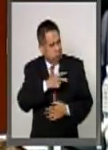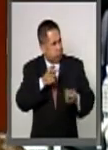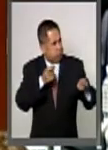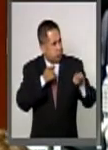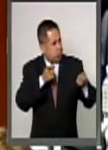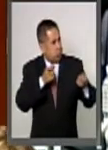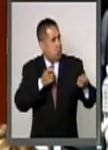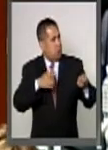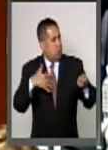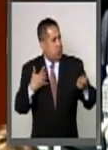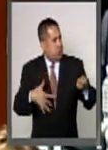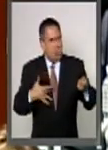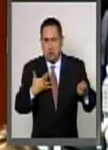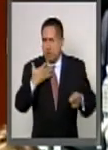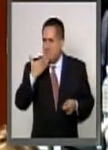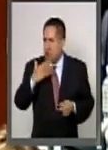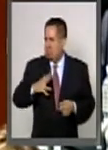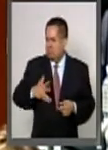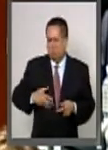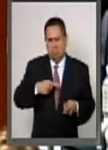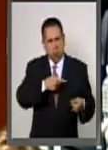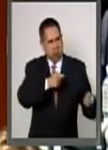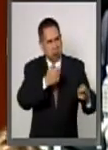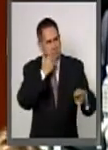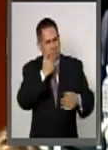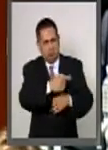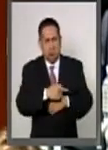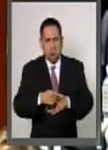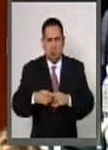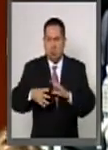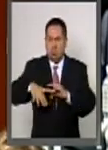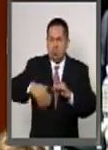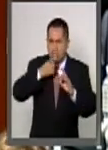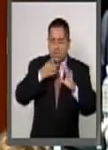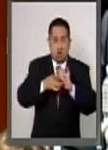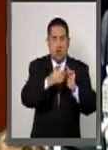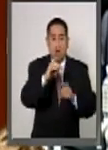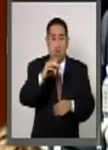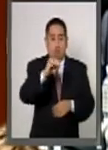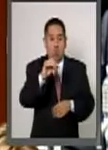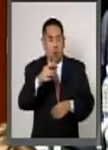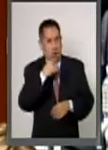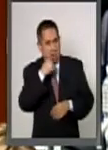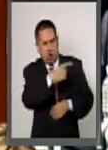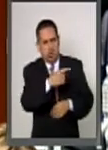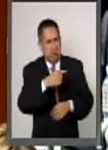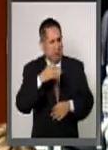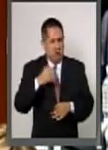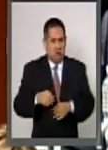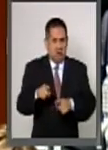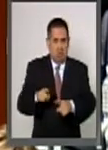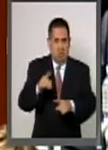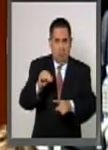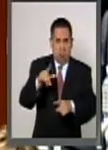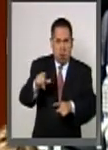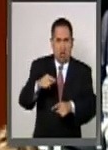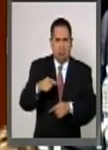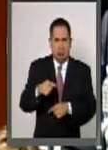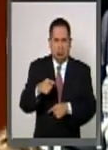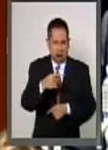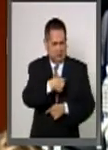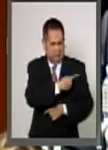conducción. Me sentí muy orgulloso de lo que te dijo Manuel Bartlett, un hombre con el que